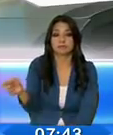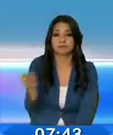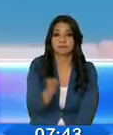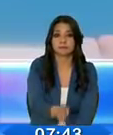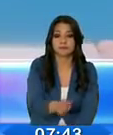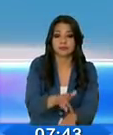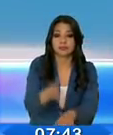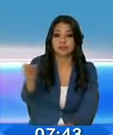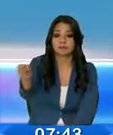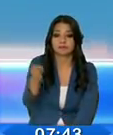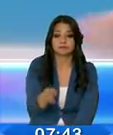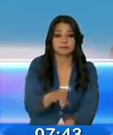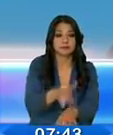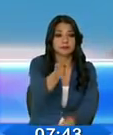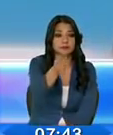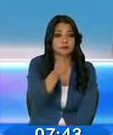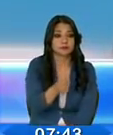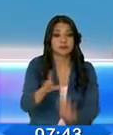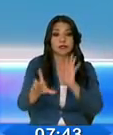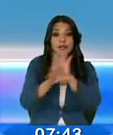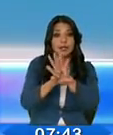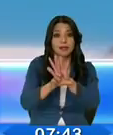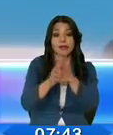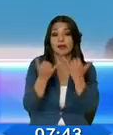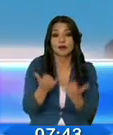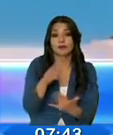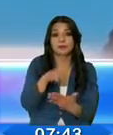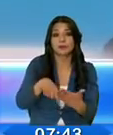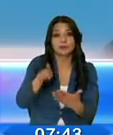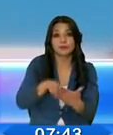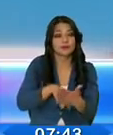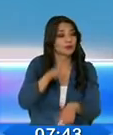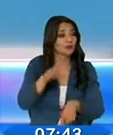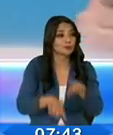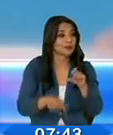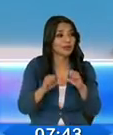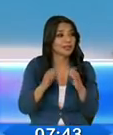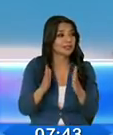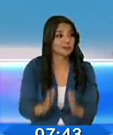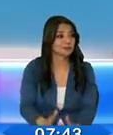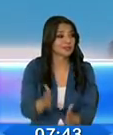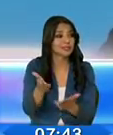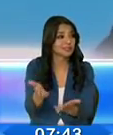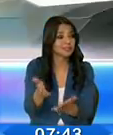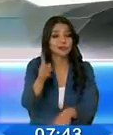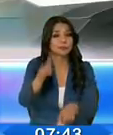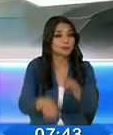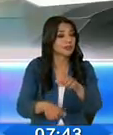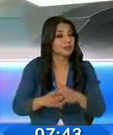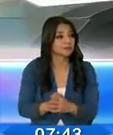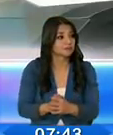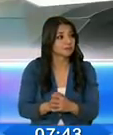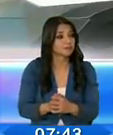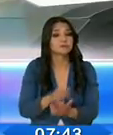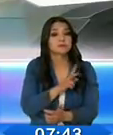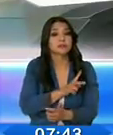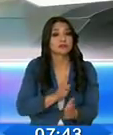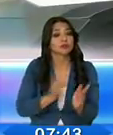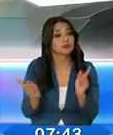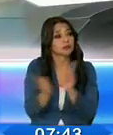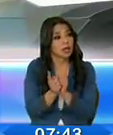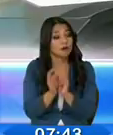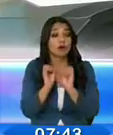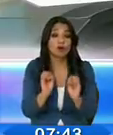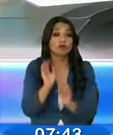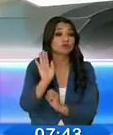Y nuestra legislación no permite actualmente que sean citados de otra manera que personalmente o en